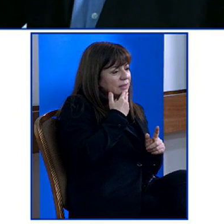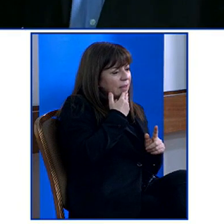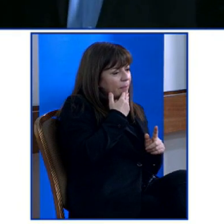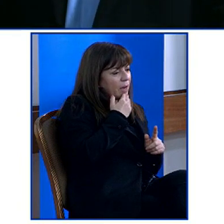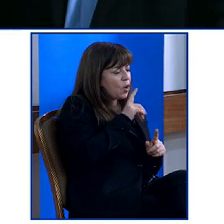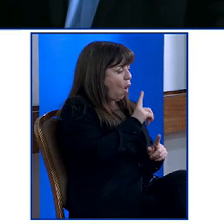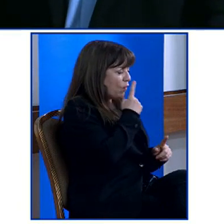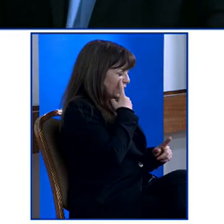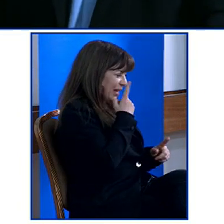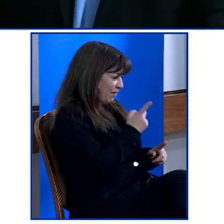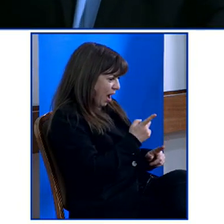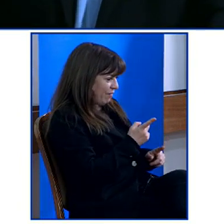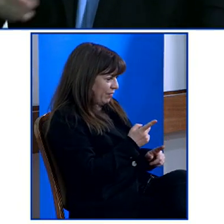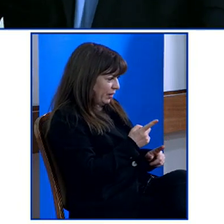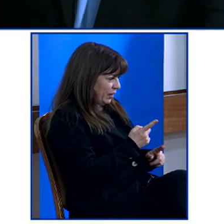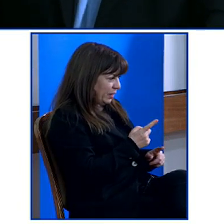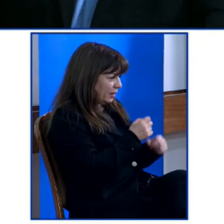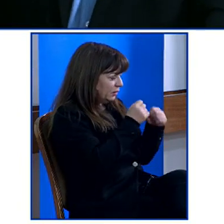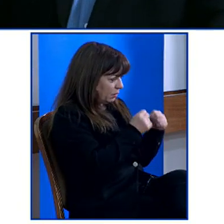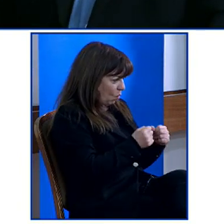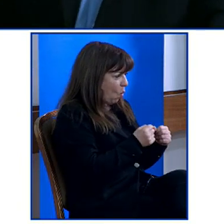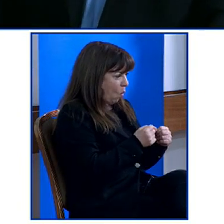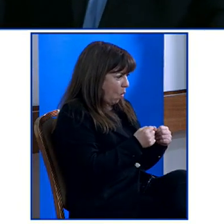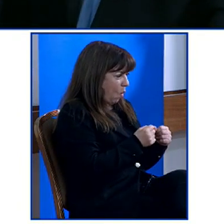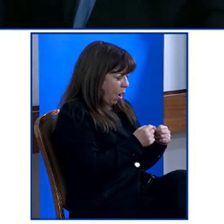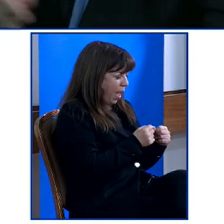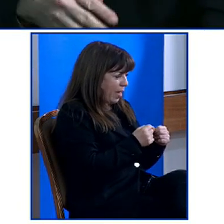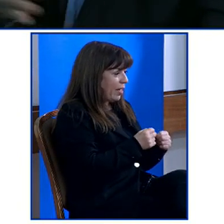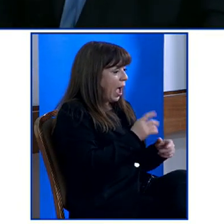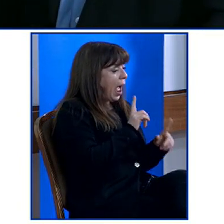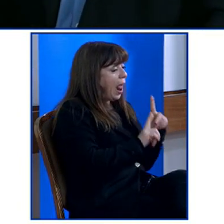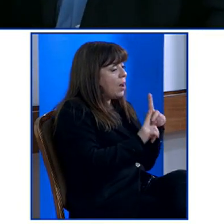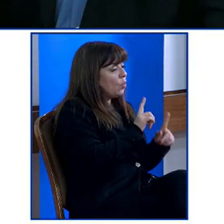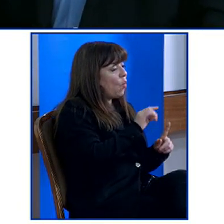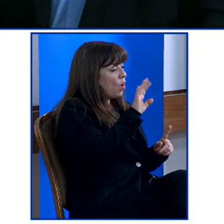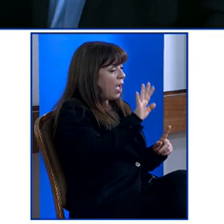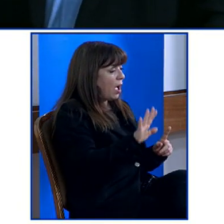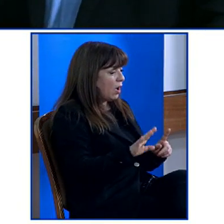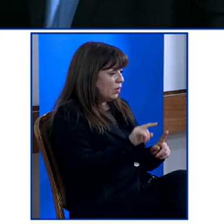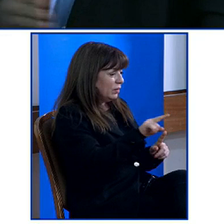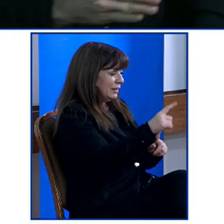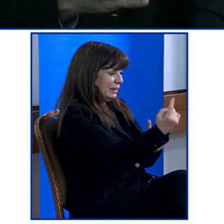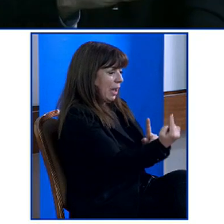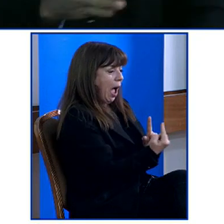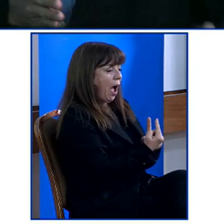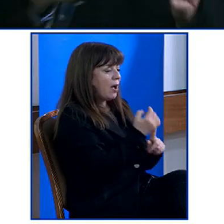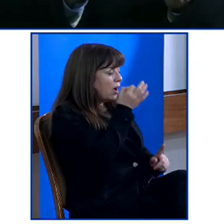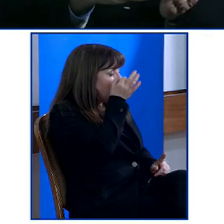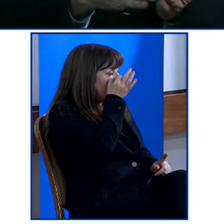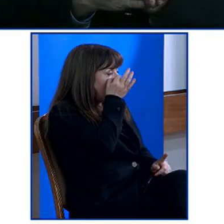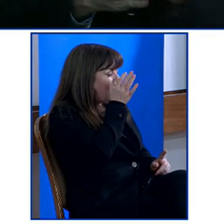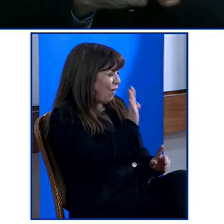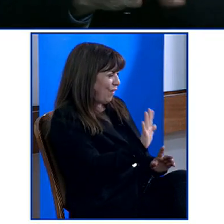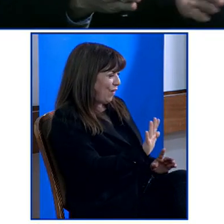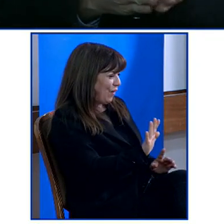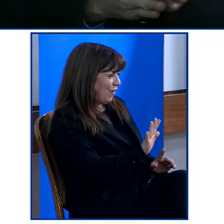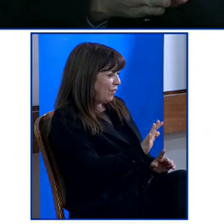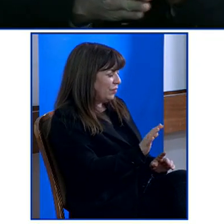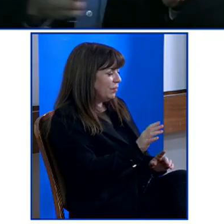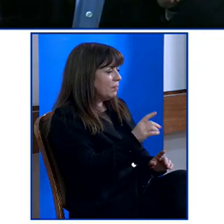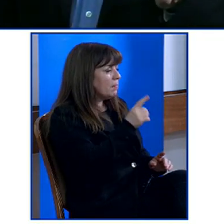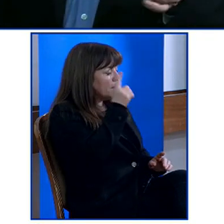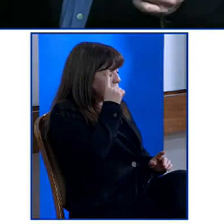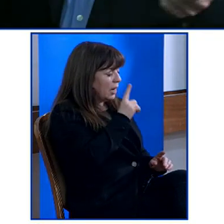no observables. Pueden haber alguna condición del paciente que no conocemos, pero que